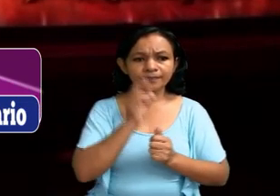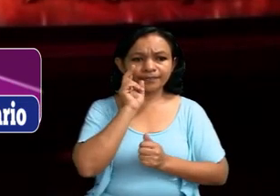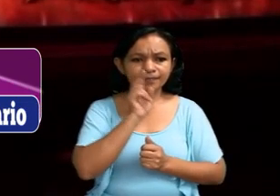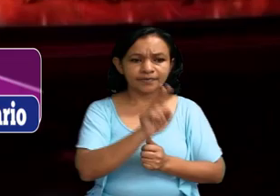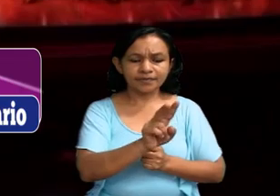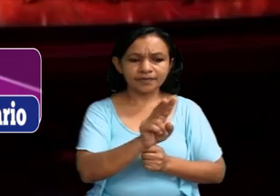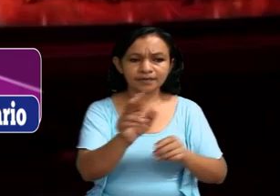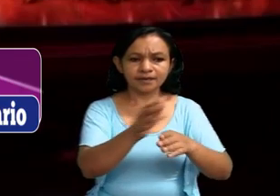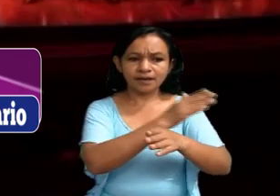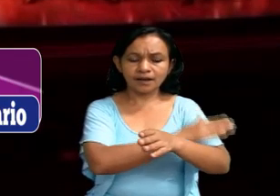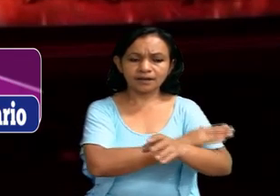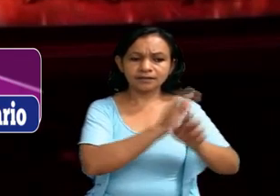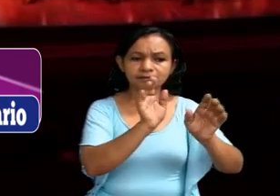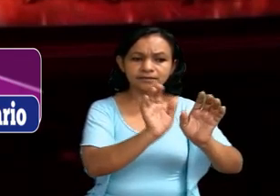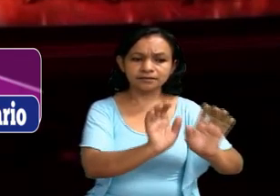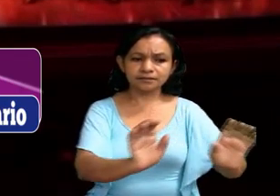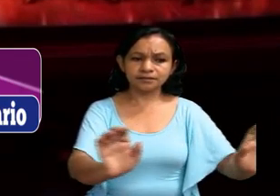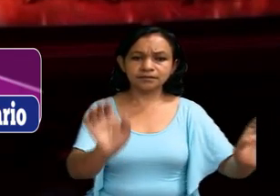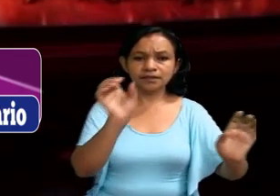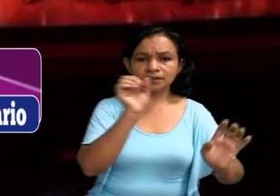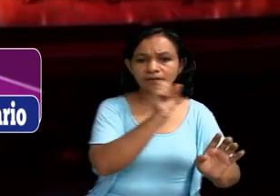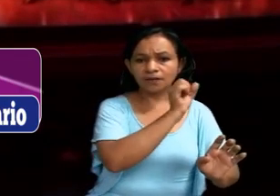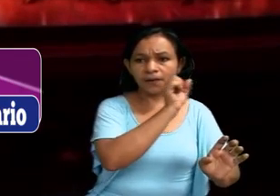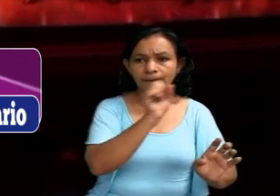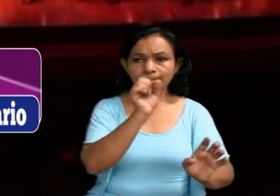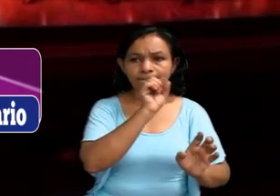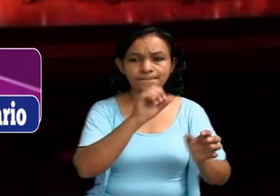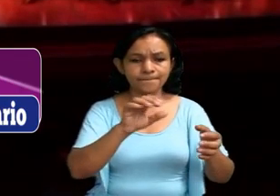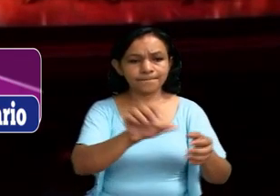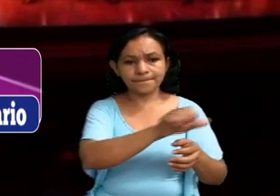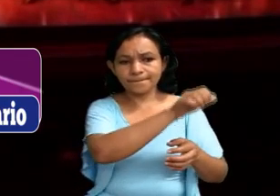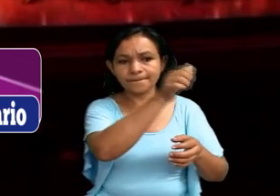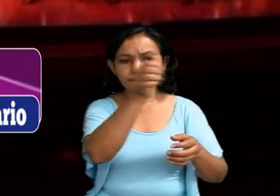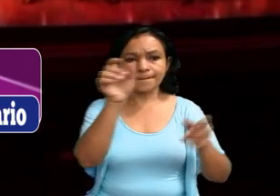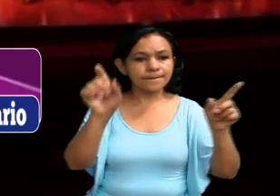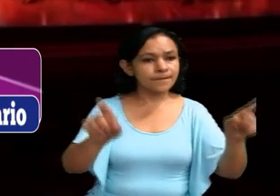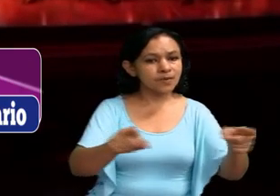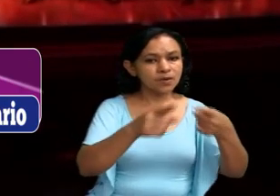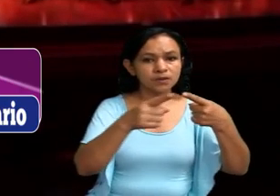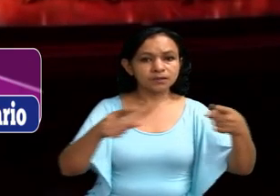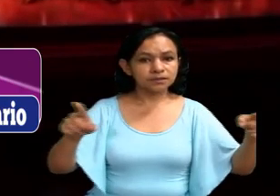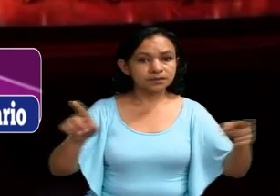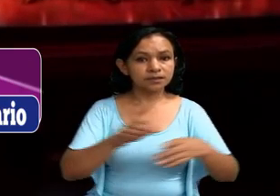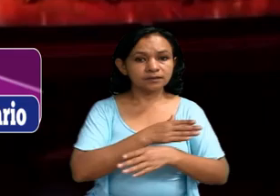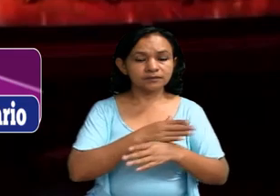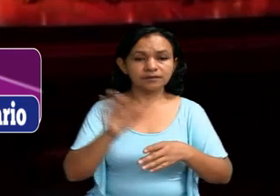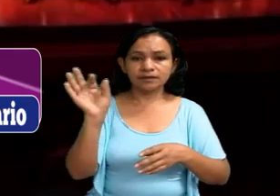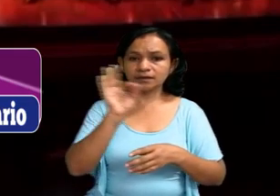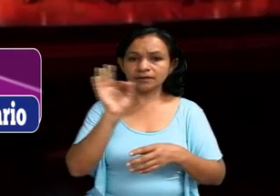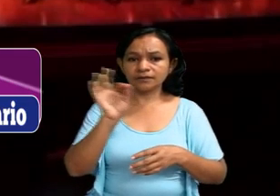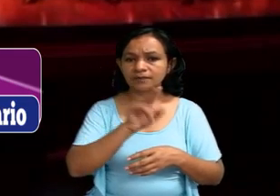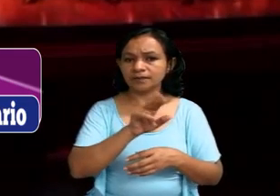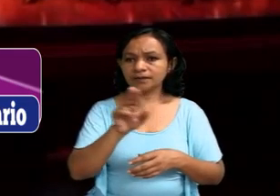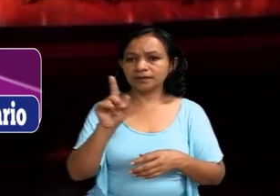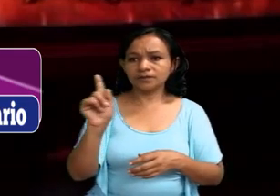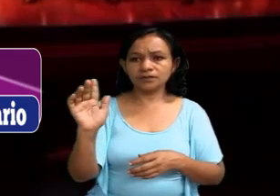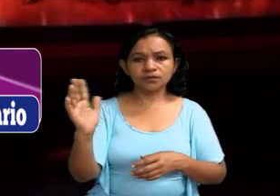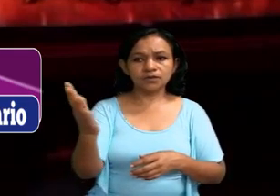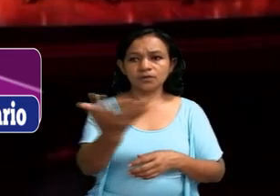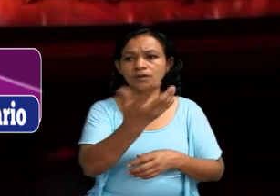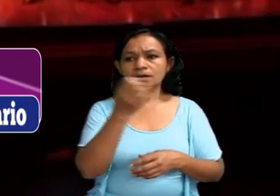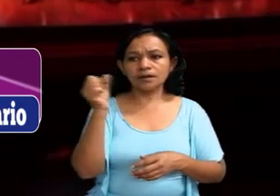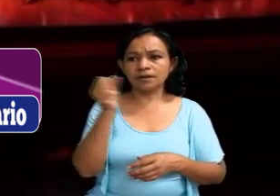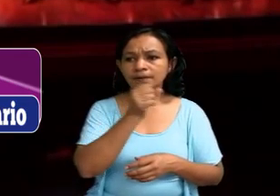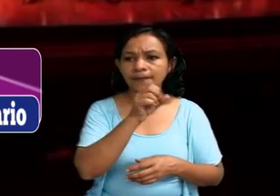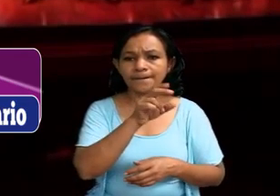que ya estaban ya establecidos puedan hacer otro tipo de repertorio. Tenemos una misma metodología, que todos los coros cantan con